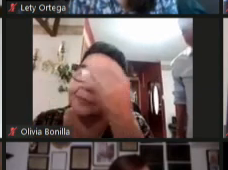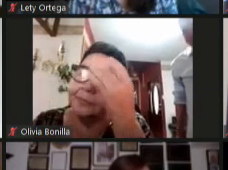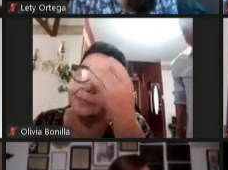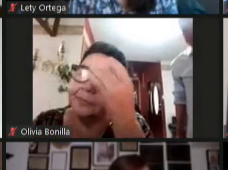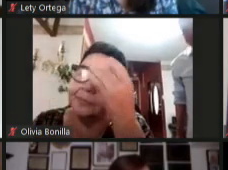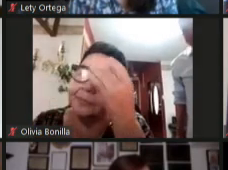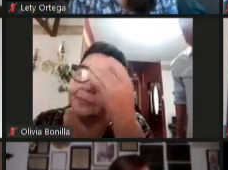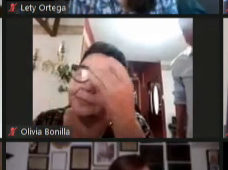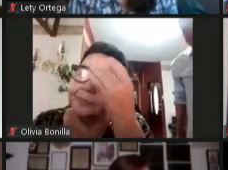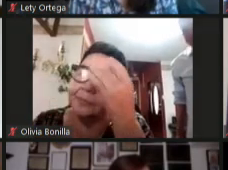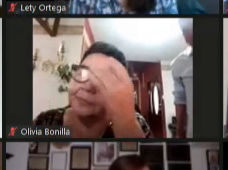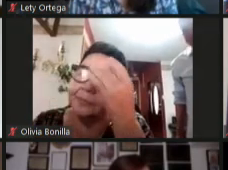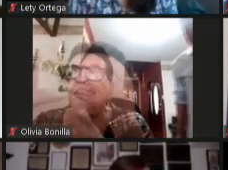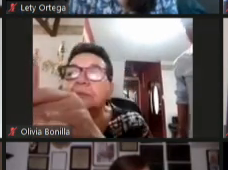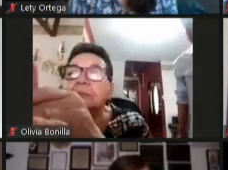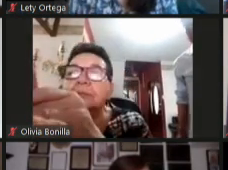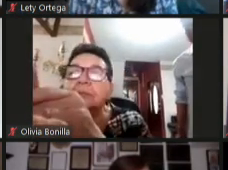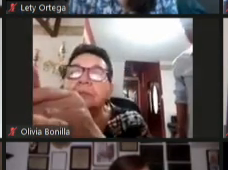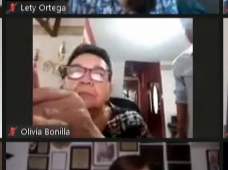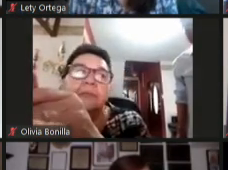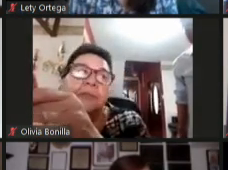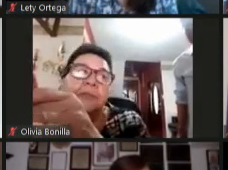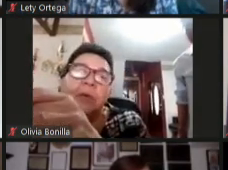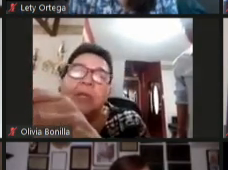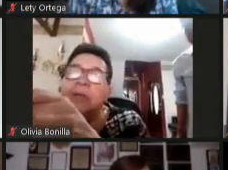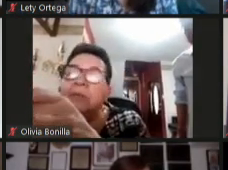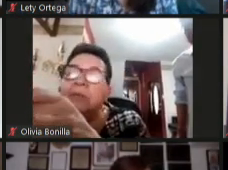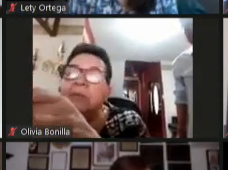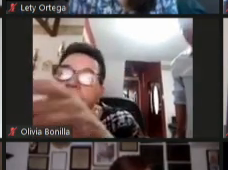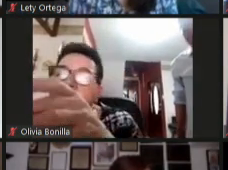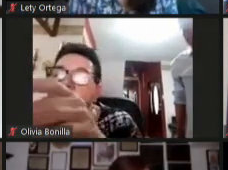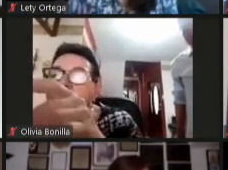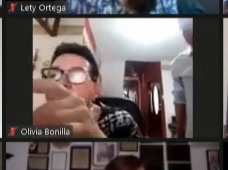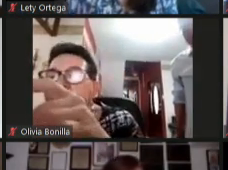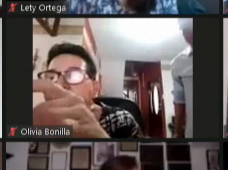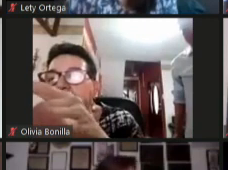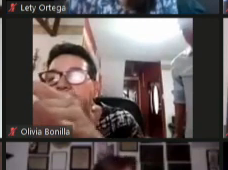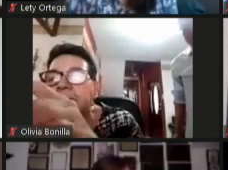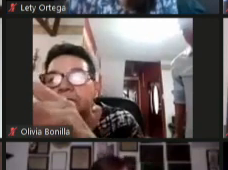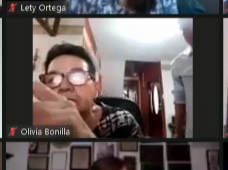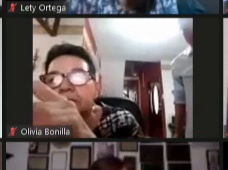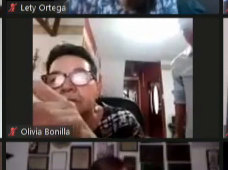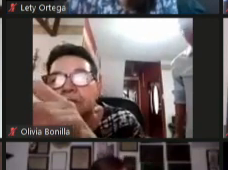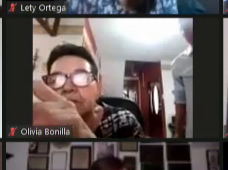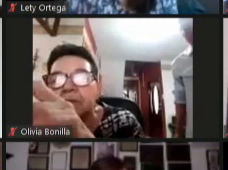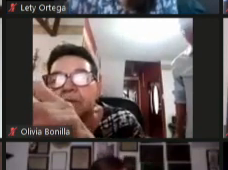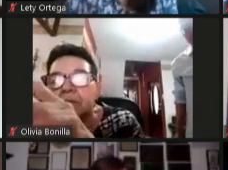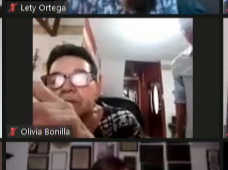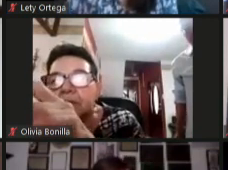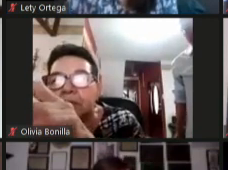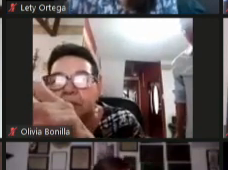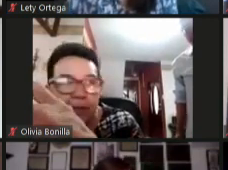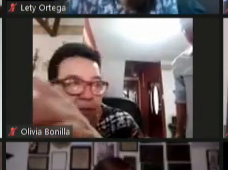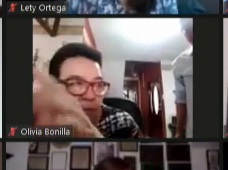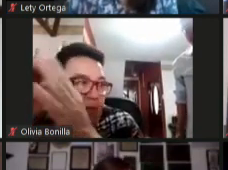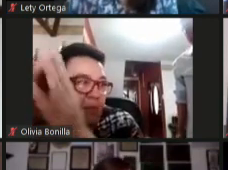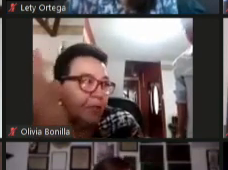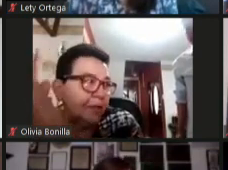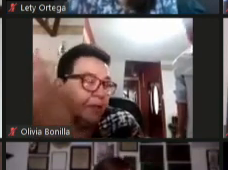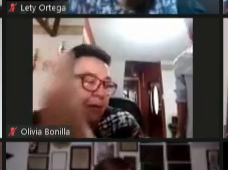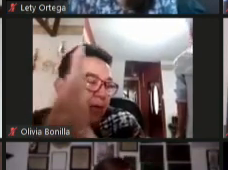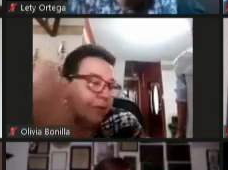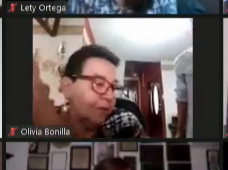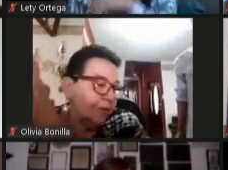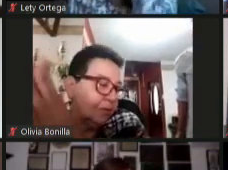sectores de la ciudad estén apagando o provocando fallas a los pozos de agua potable de la